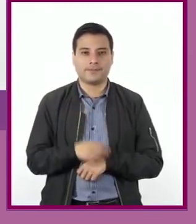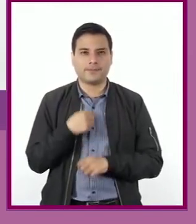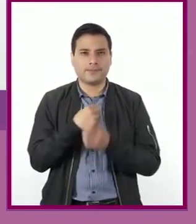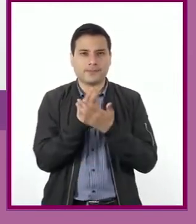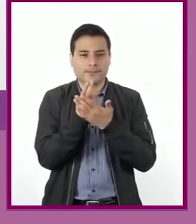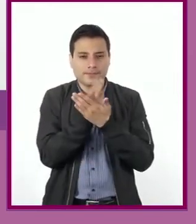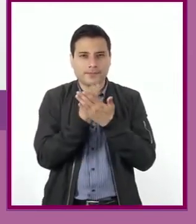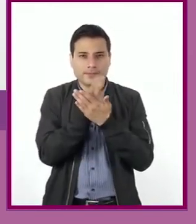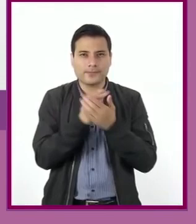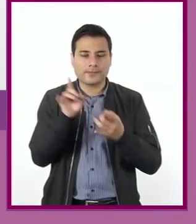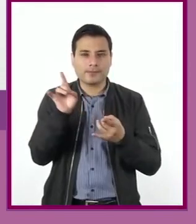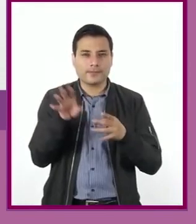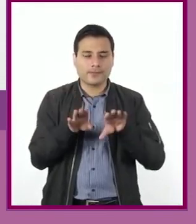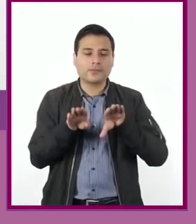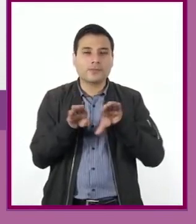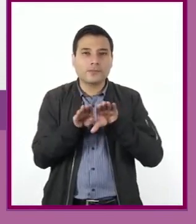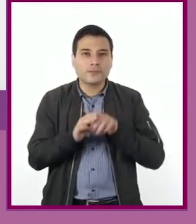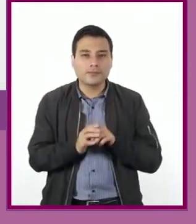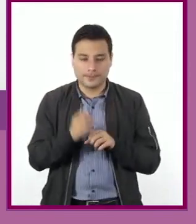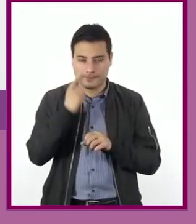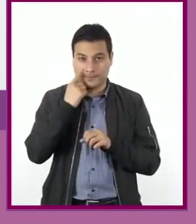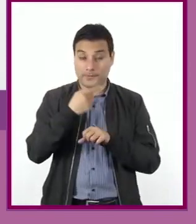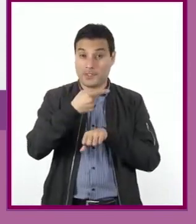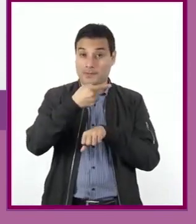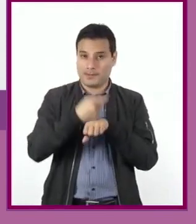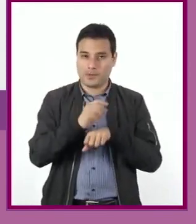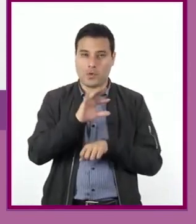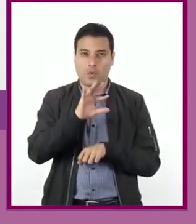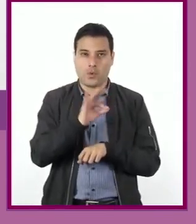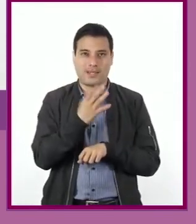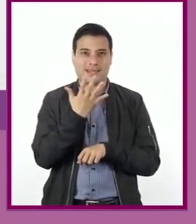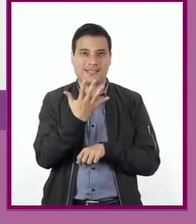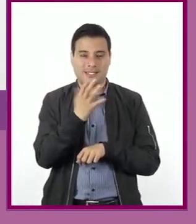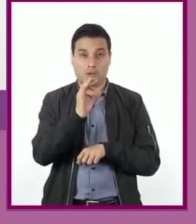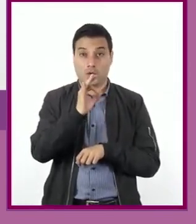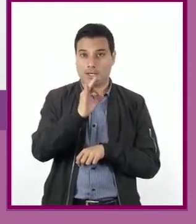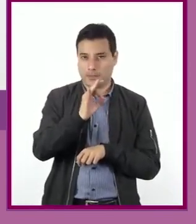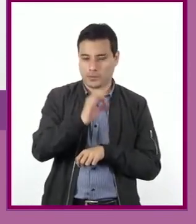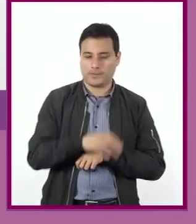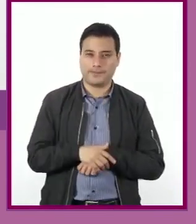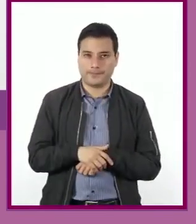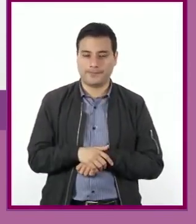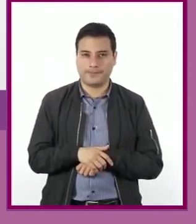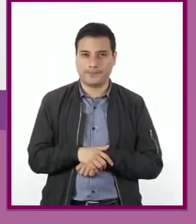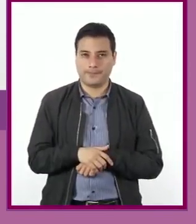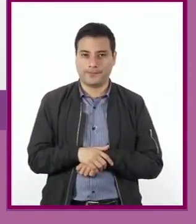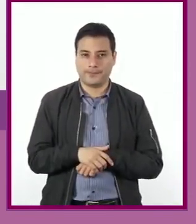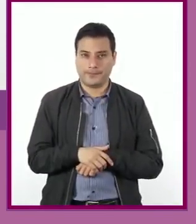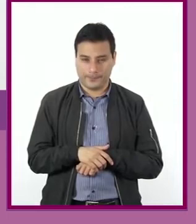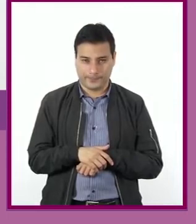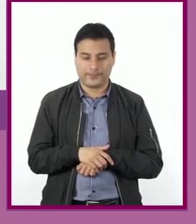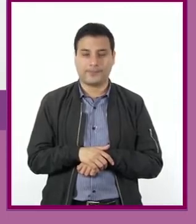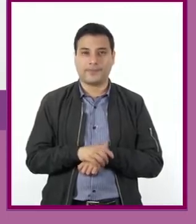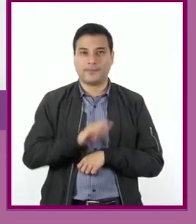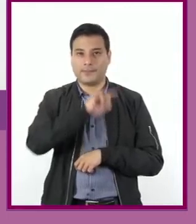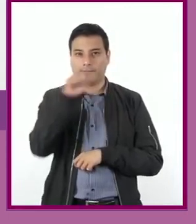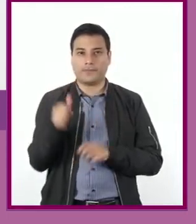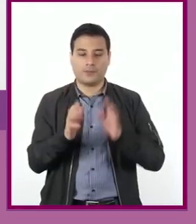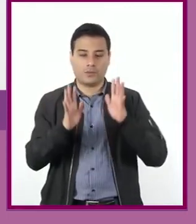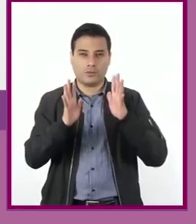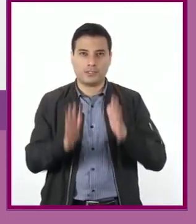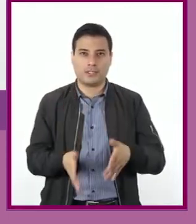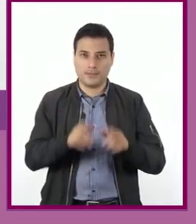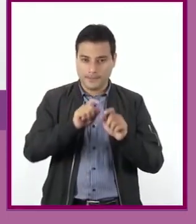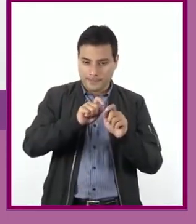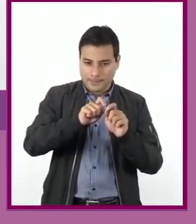el vector de la fuerza A, medimos primero sus 45 grados de dirección, a partir del eje horizontal y en sentido